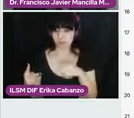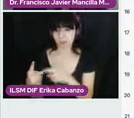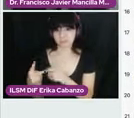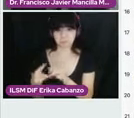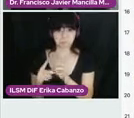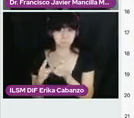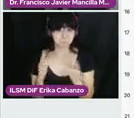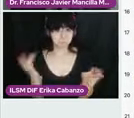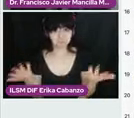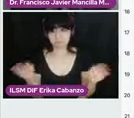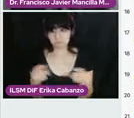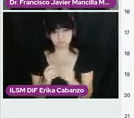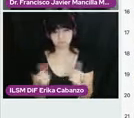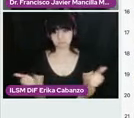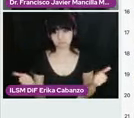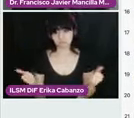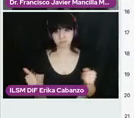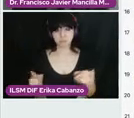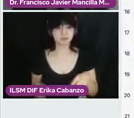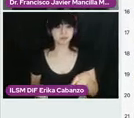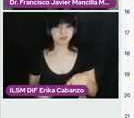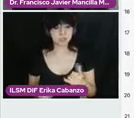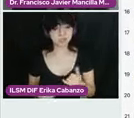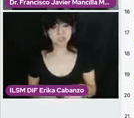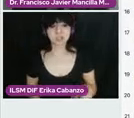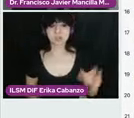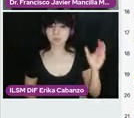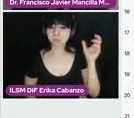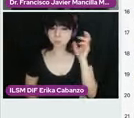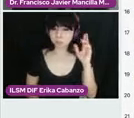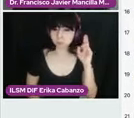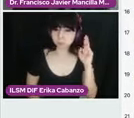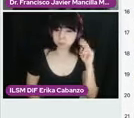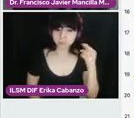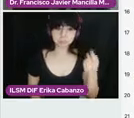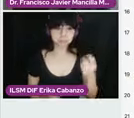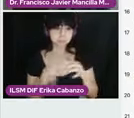sonido. Oye, pero no entiende, en pocas palabras.